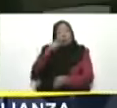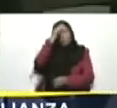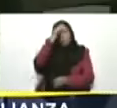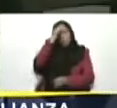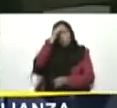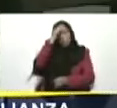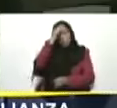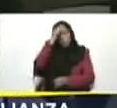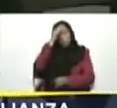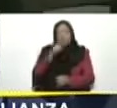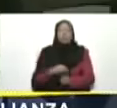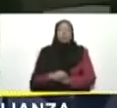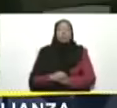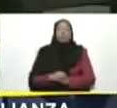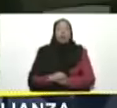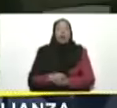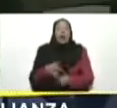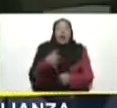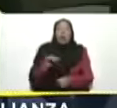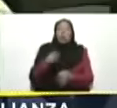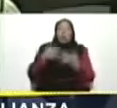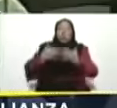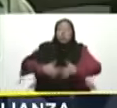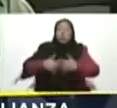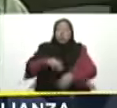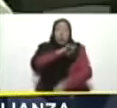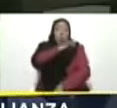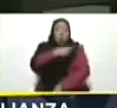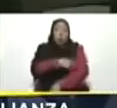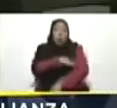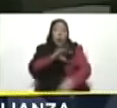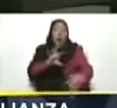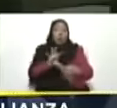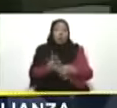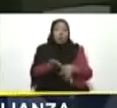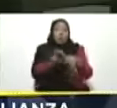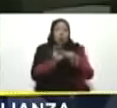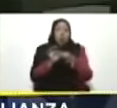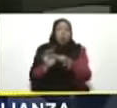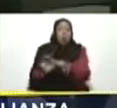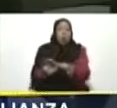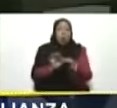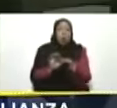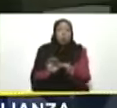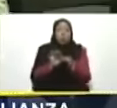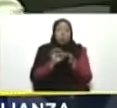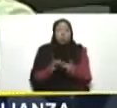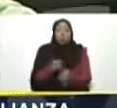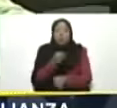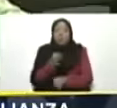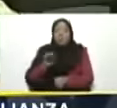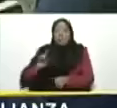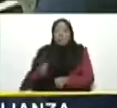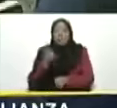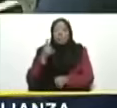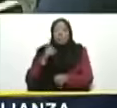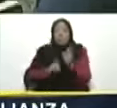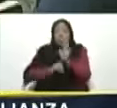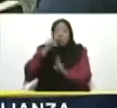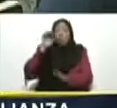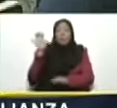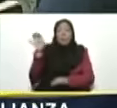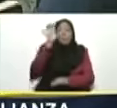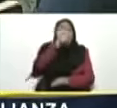Y Pequiven, con el poder que tiene, hace una alianza estratégica de primer mundo